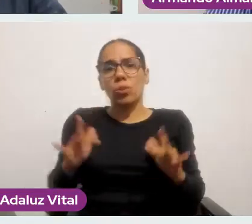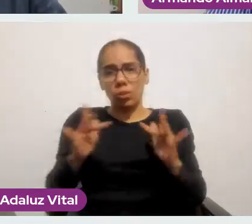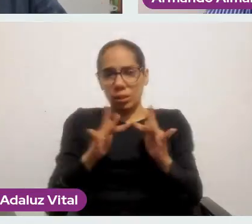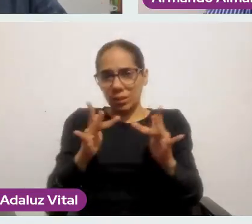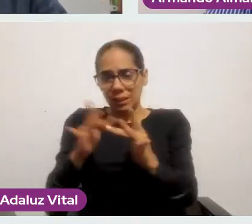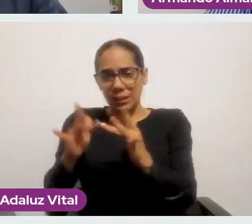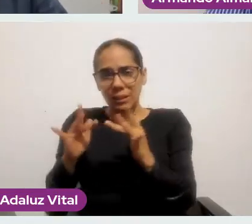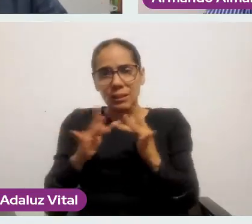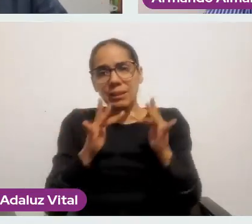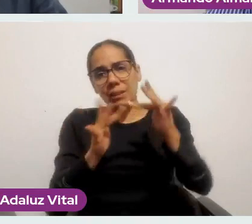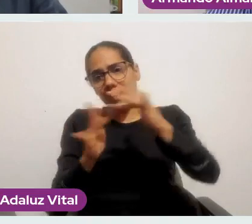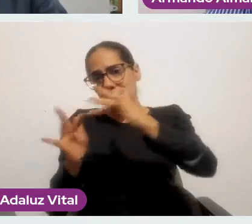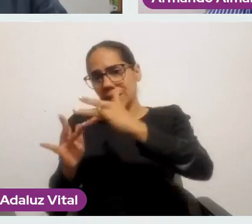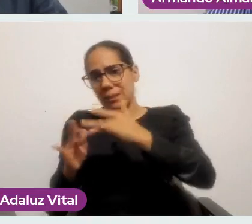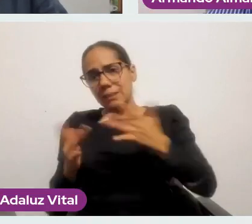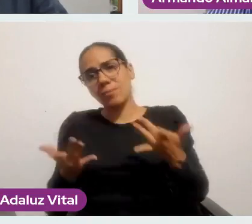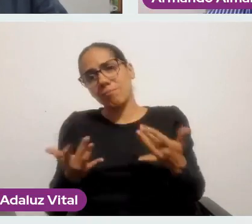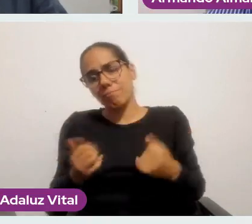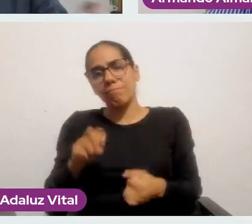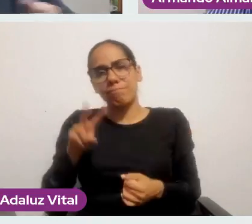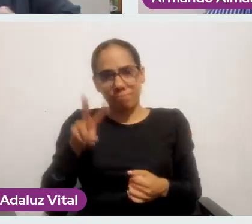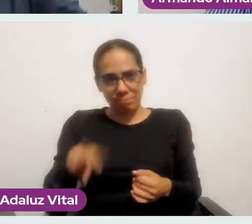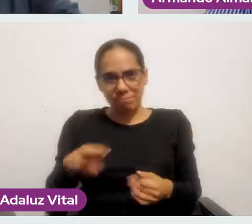que, pues bueno,